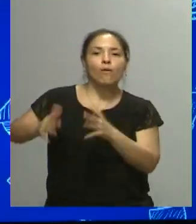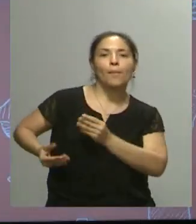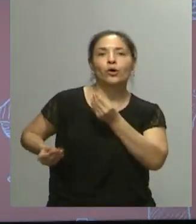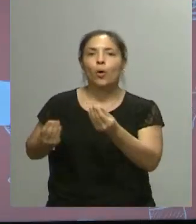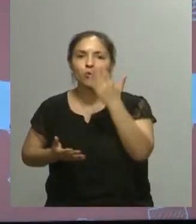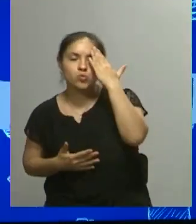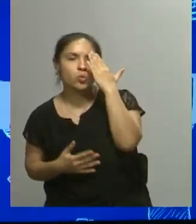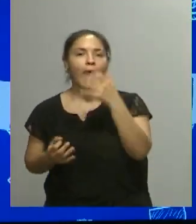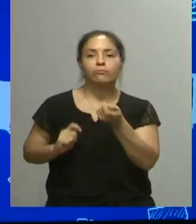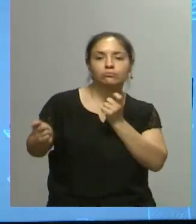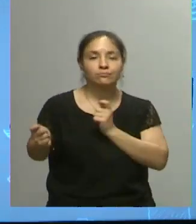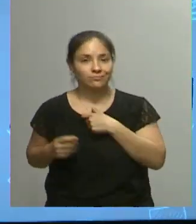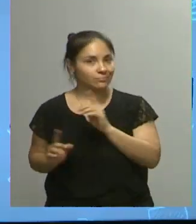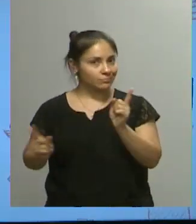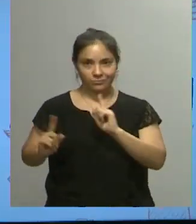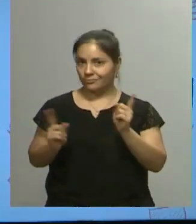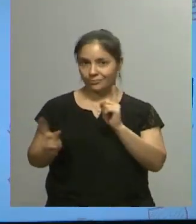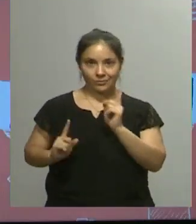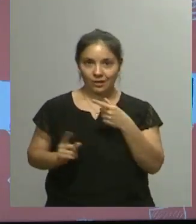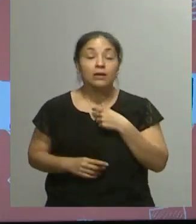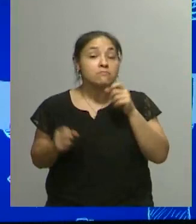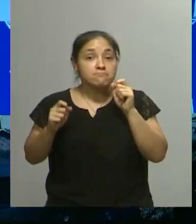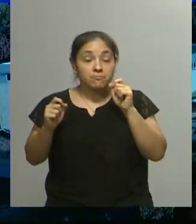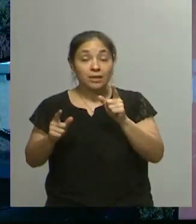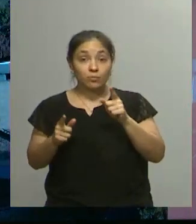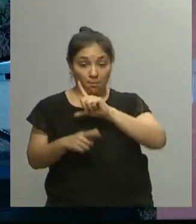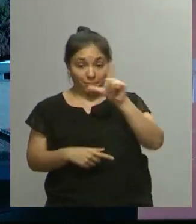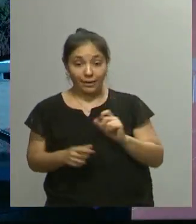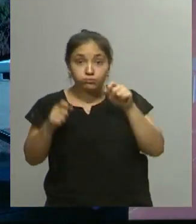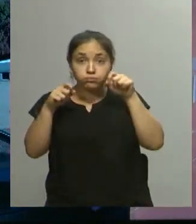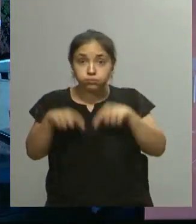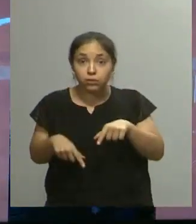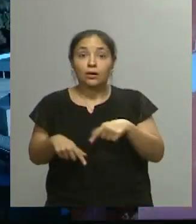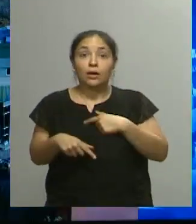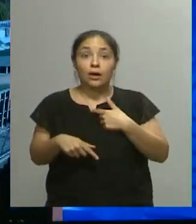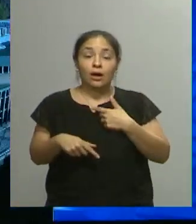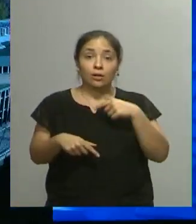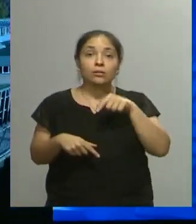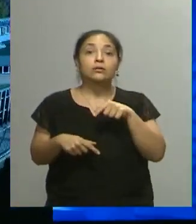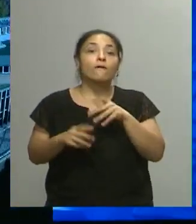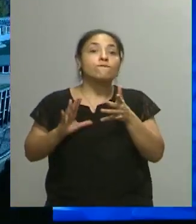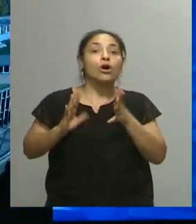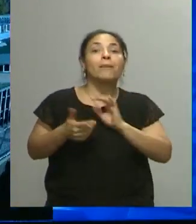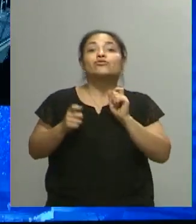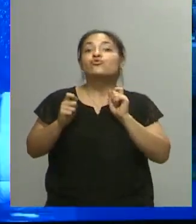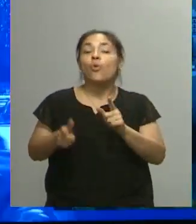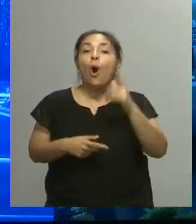sino que sea la misma población de Oriente que con sus herramientas y con su análisis del contexto